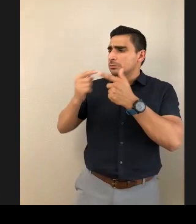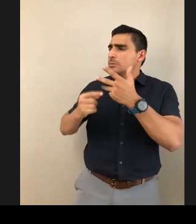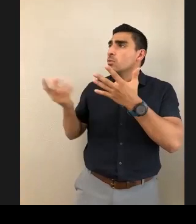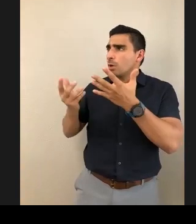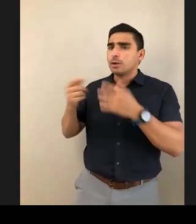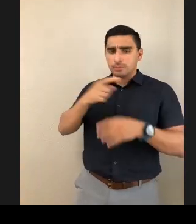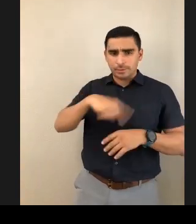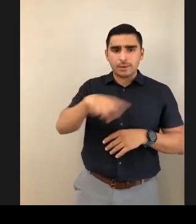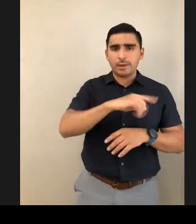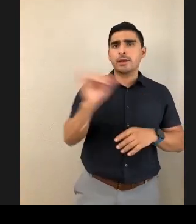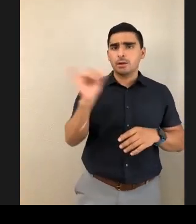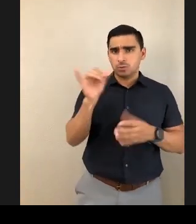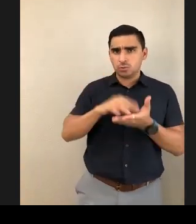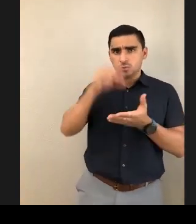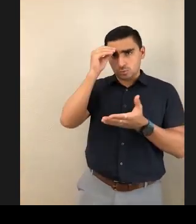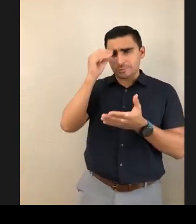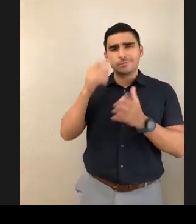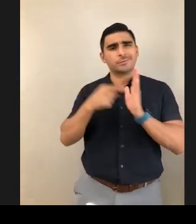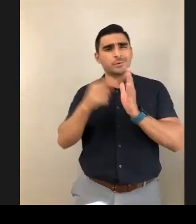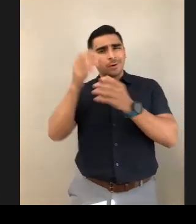Policía de Nueva York.